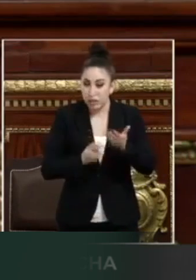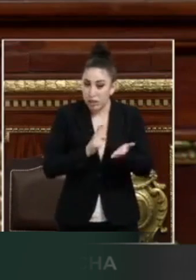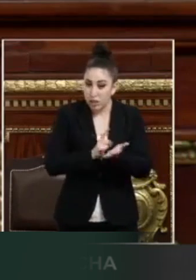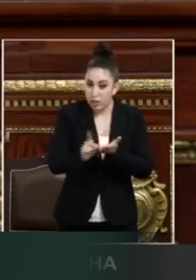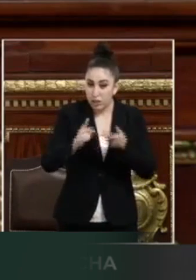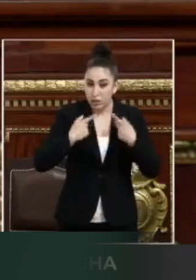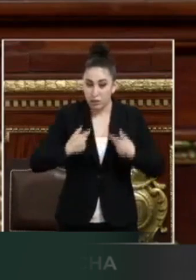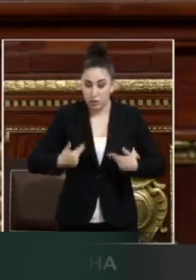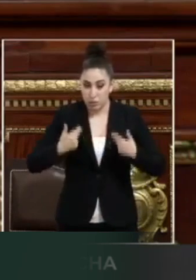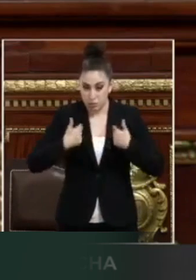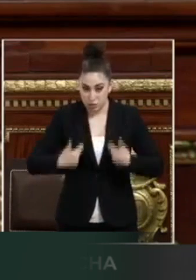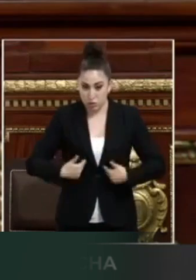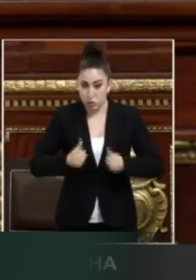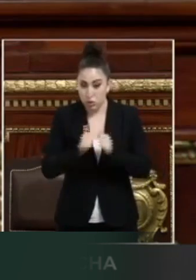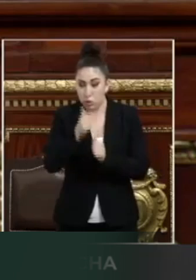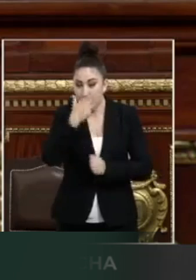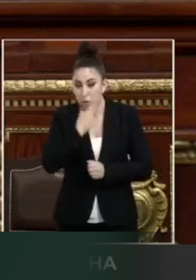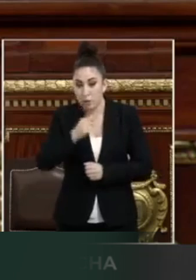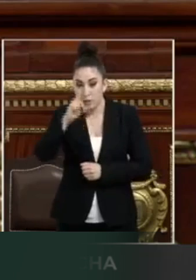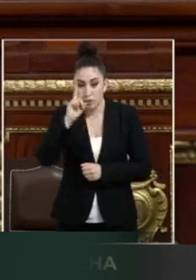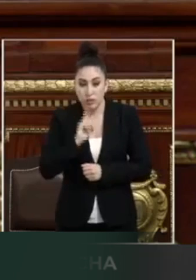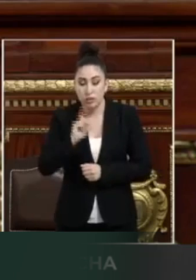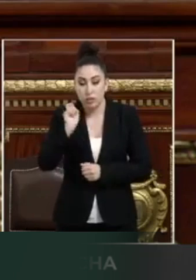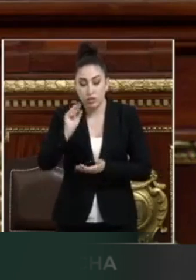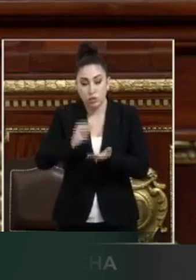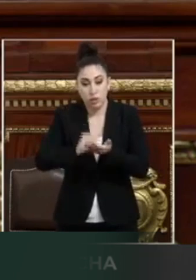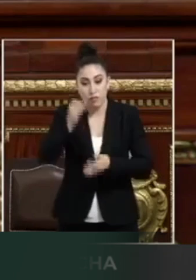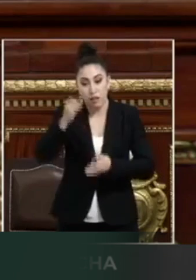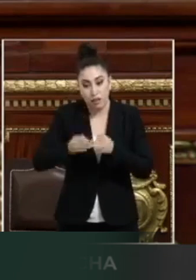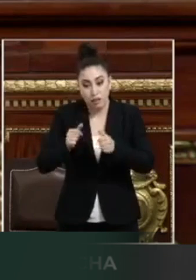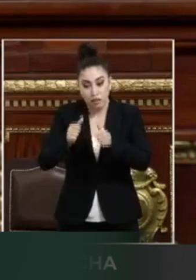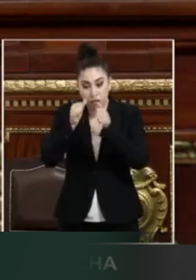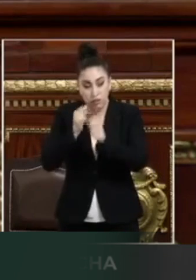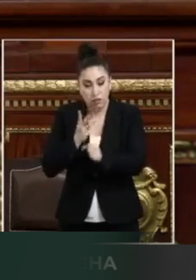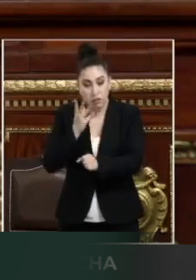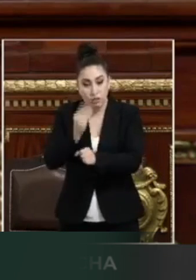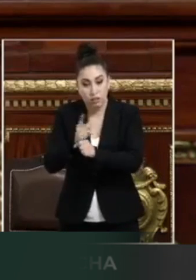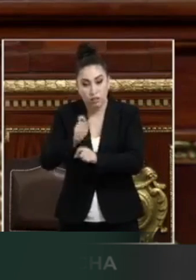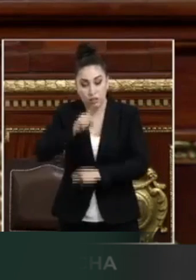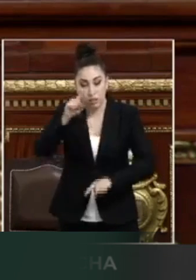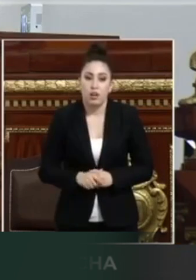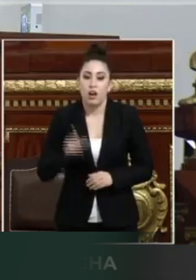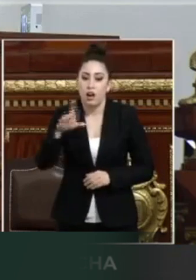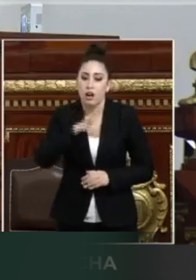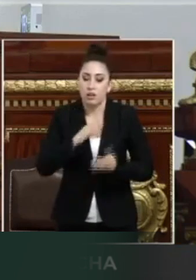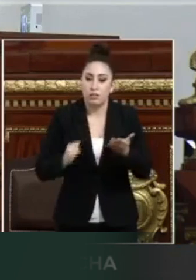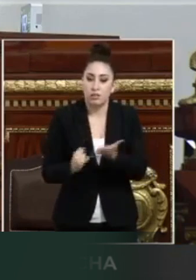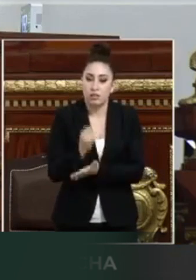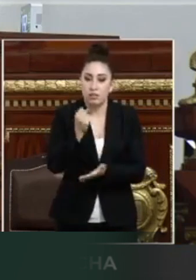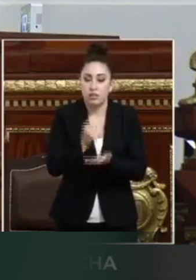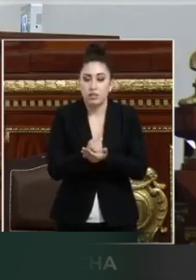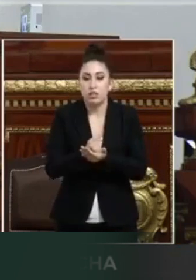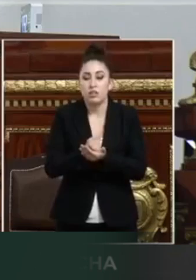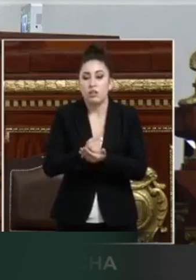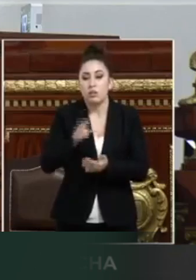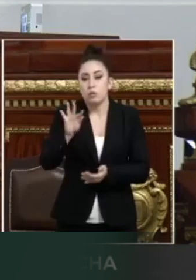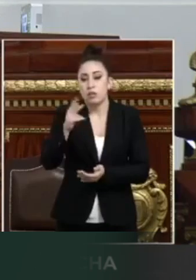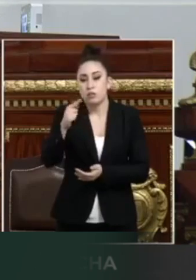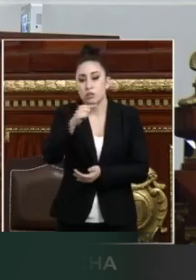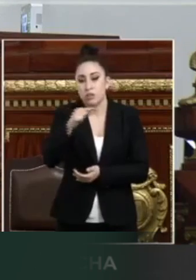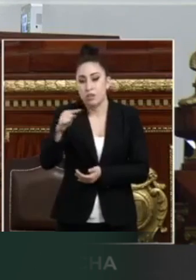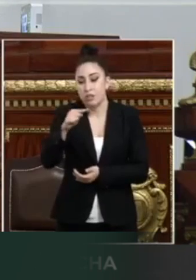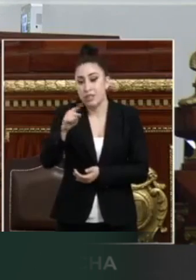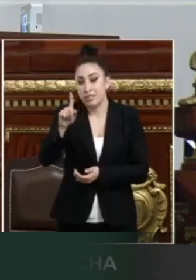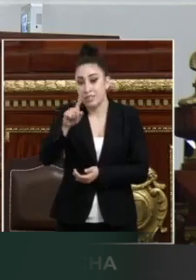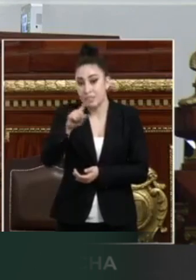más severo para esta práctica que viola los derechos humanos. La propuesta será discutida, analizada y dictaminada en la